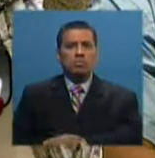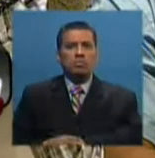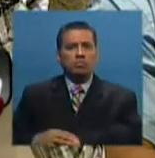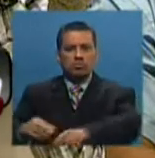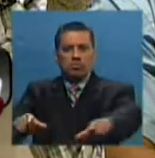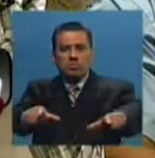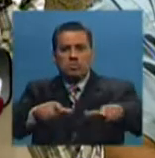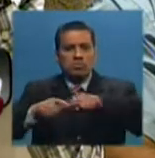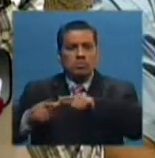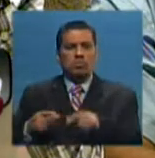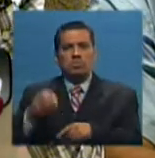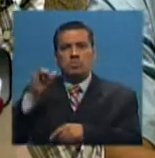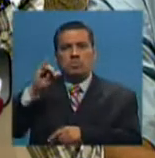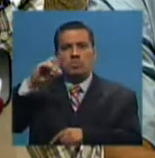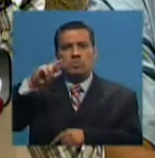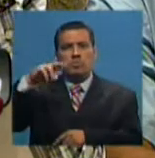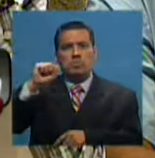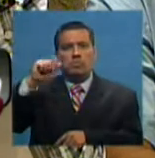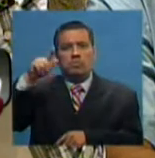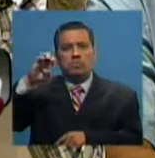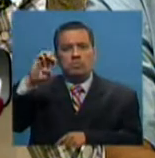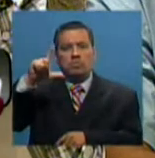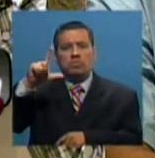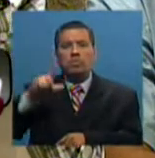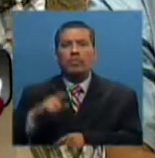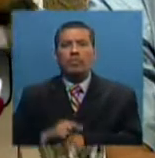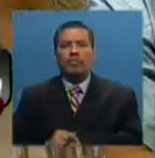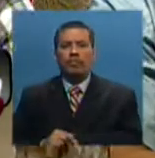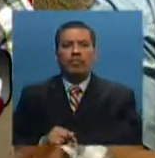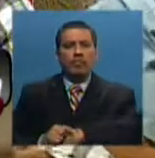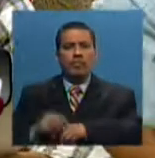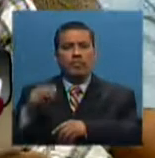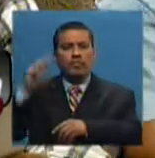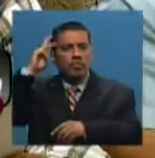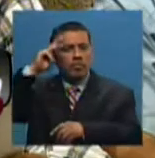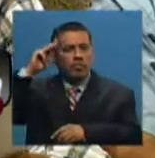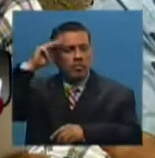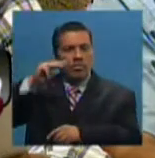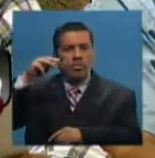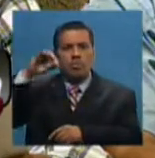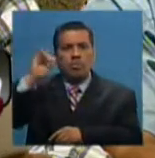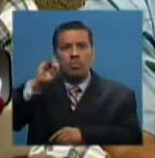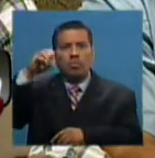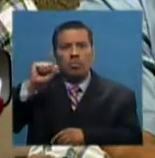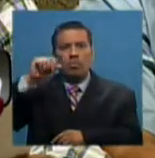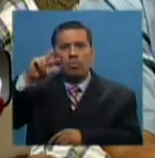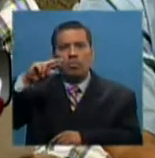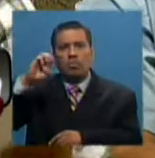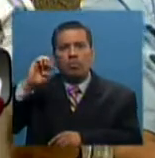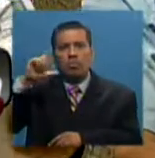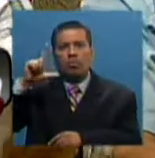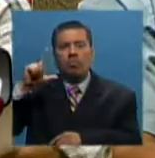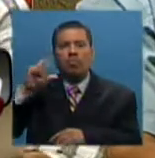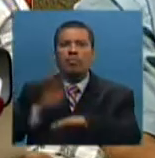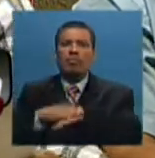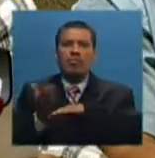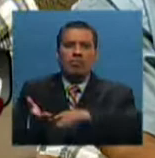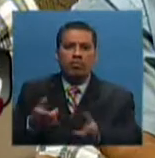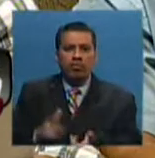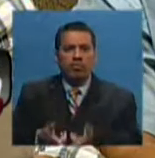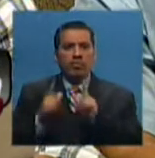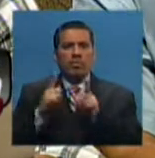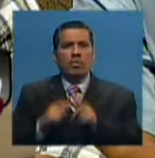triangular Israel Sarmiento, en honor al maestro Israel Sarmiento, lo hiciéramos aquí en el Poliedro, porque esto nos